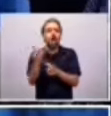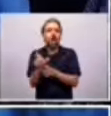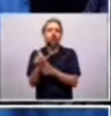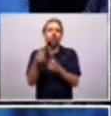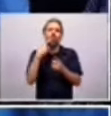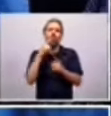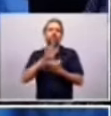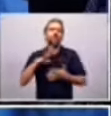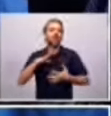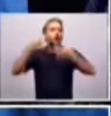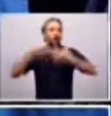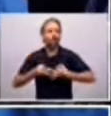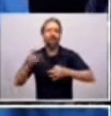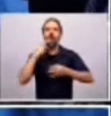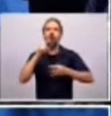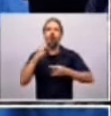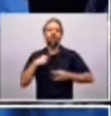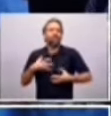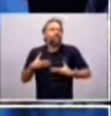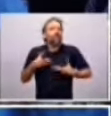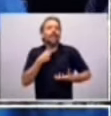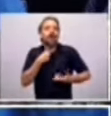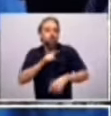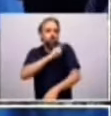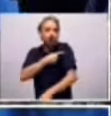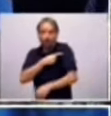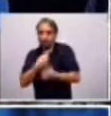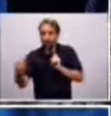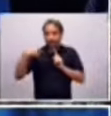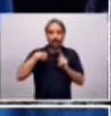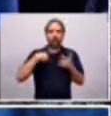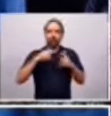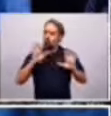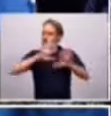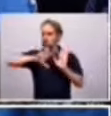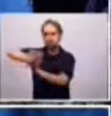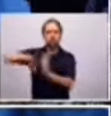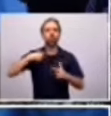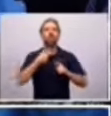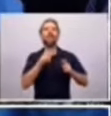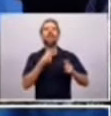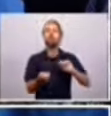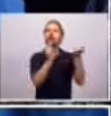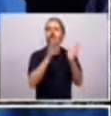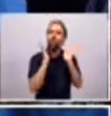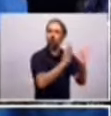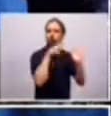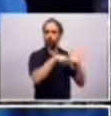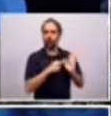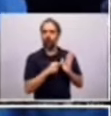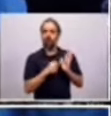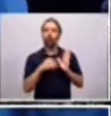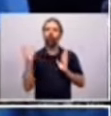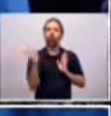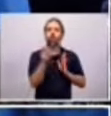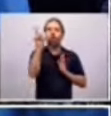tiene costo político, costo financiero. La realización, la ejecución de una medida de fuerza demanda mucho más que decir levantamos la